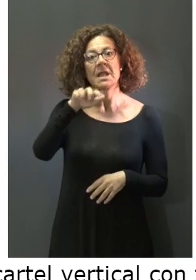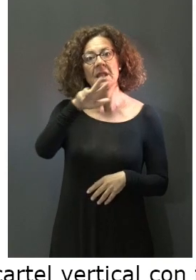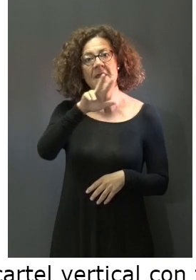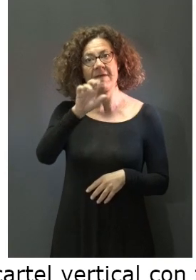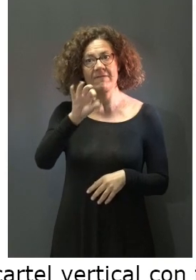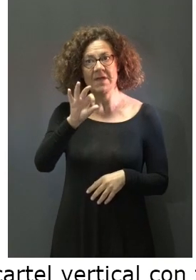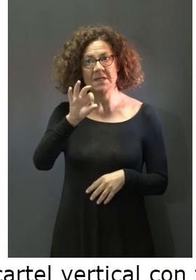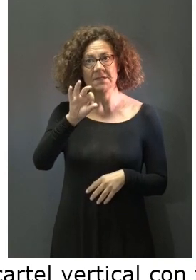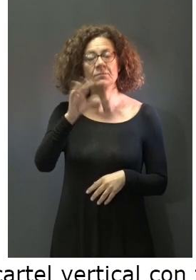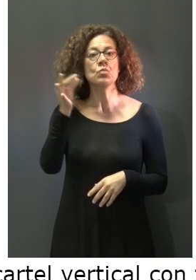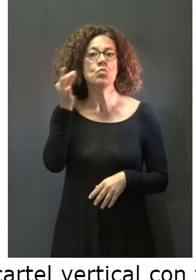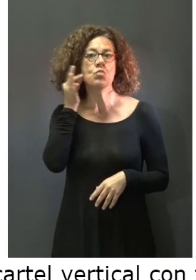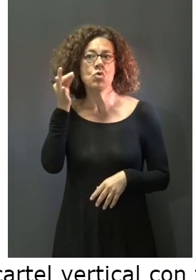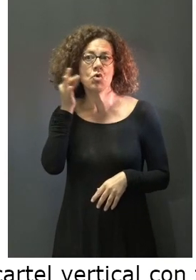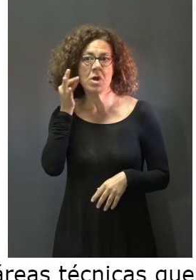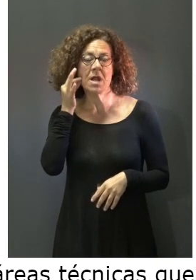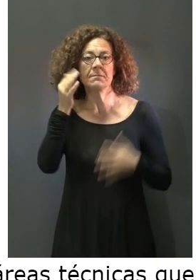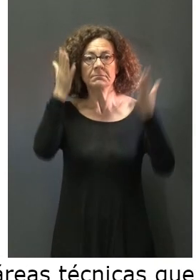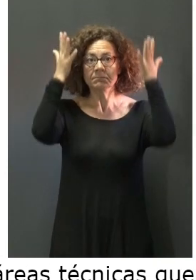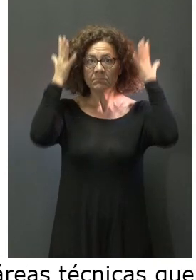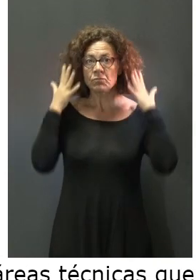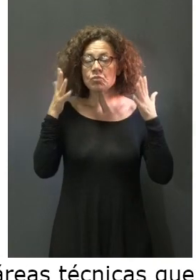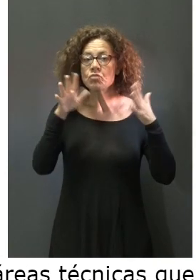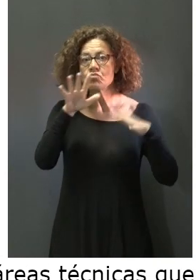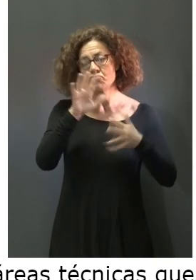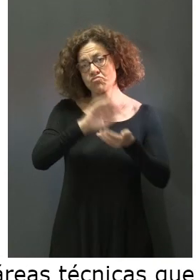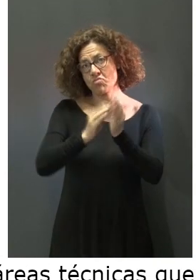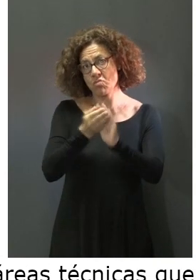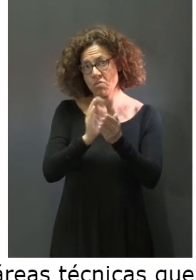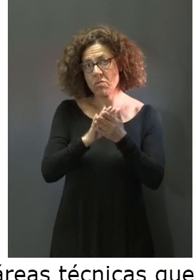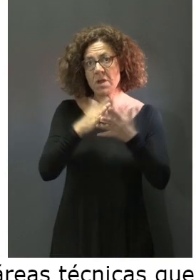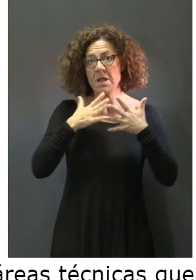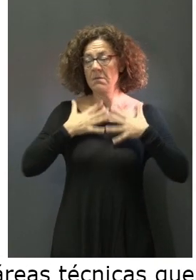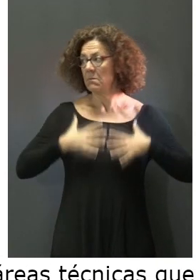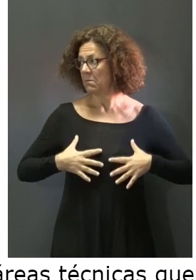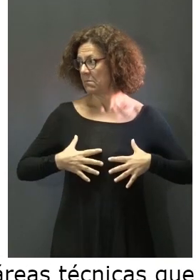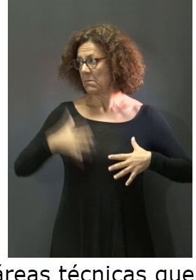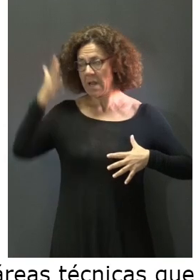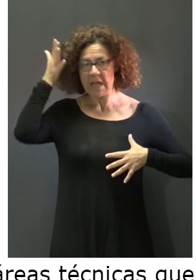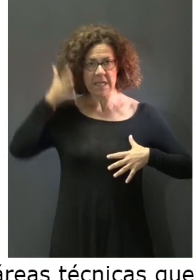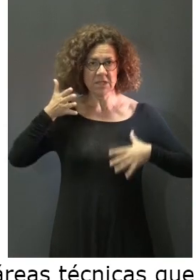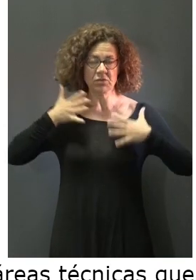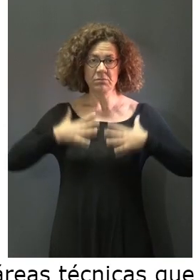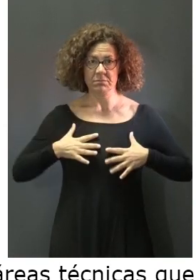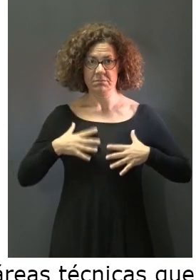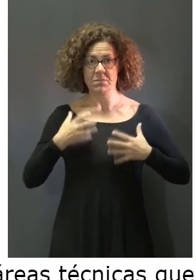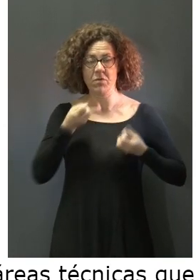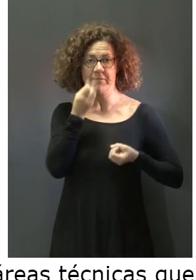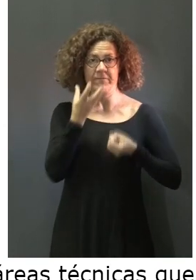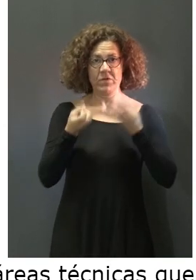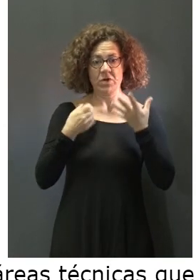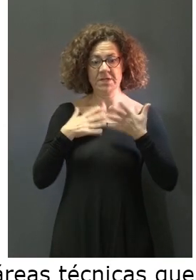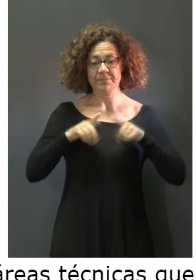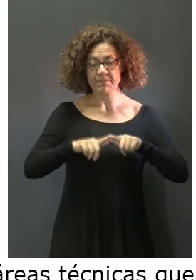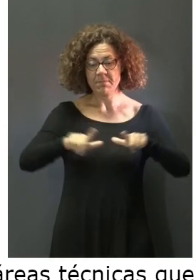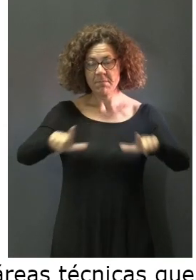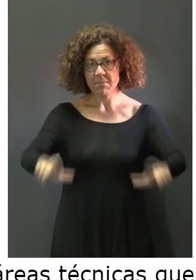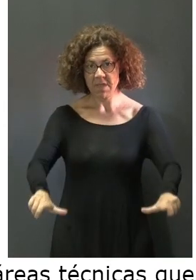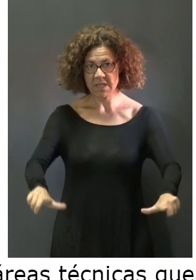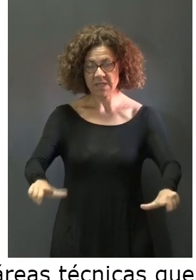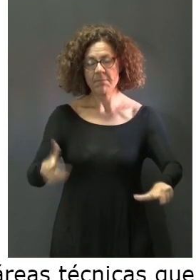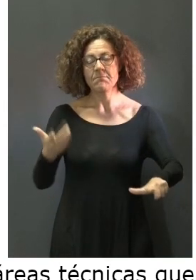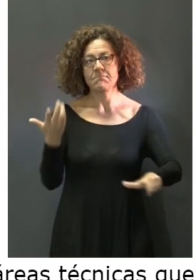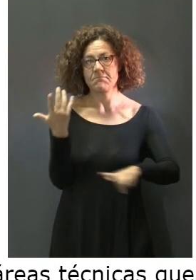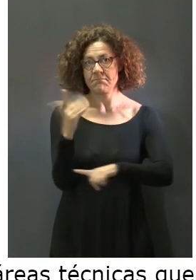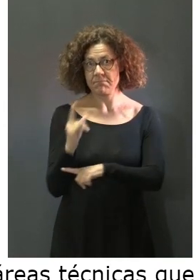Nieves, mujer de pelo moreno, liso, con blusa estampada. Una mesa baja con una